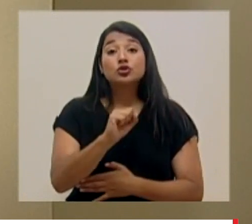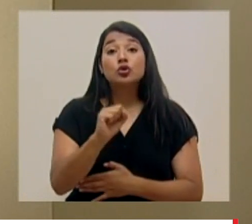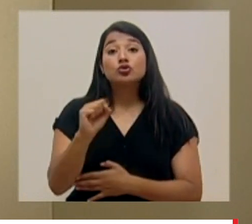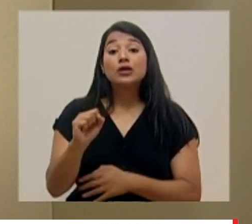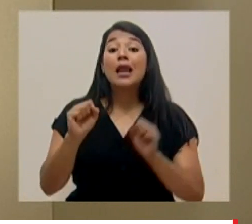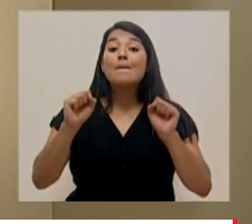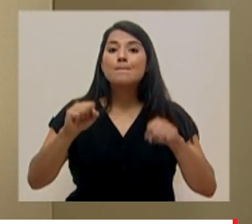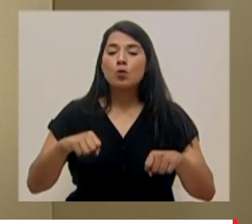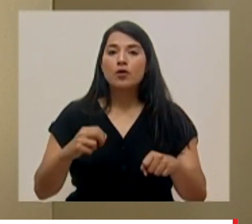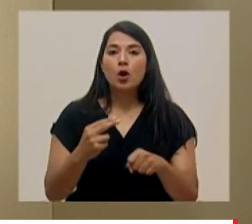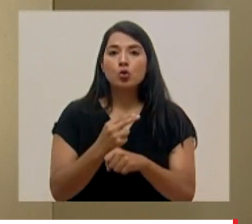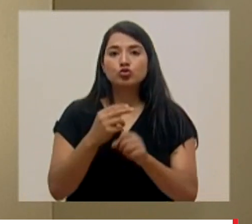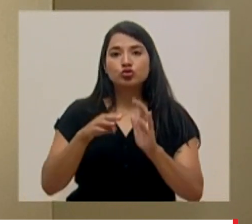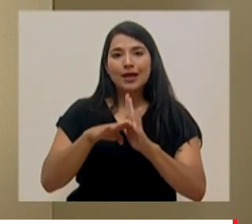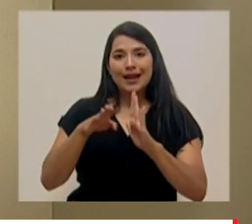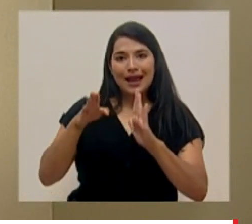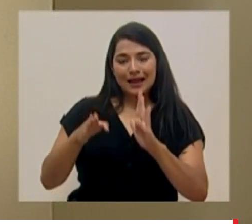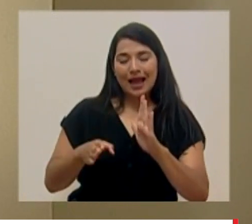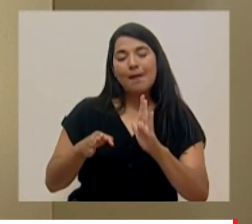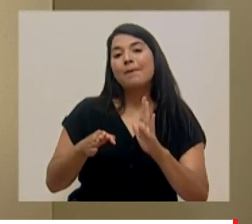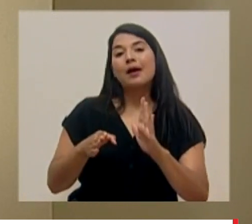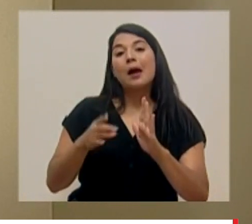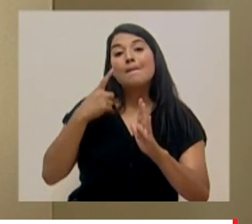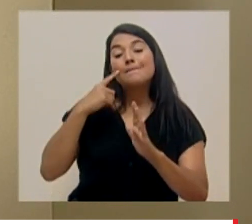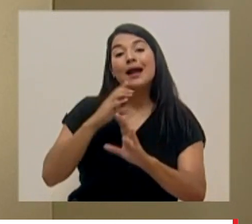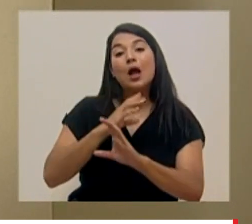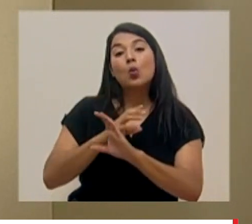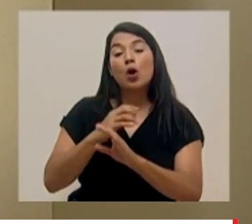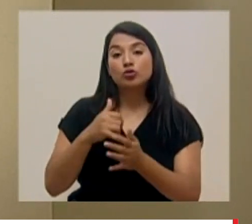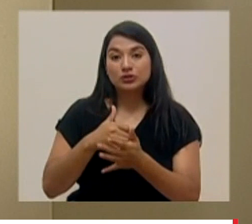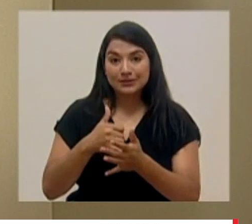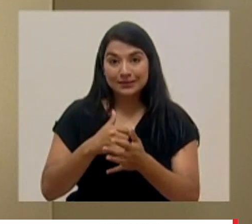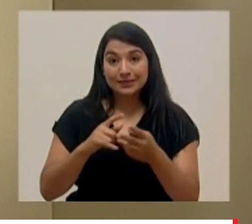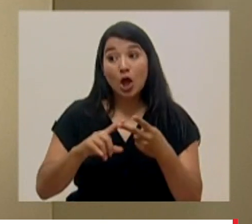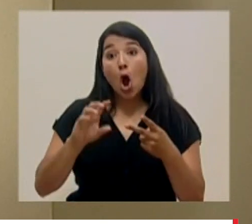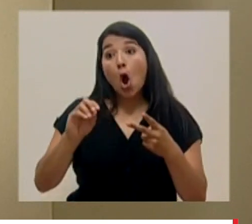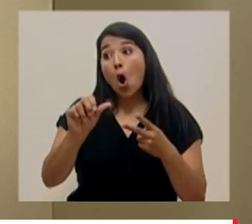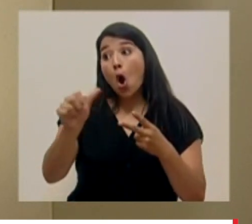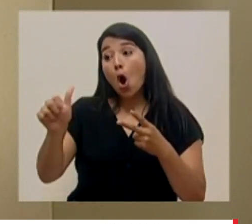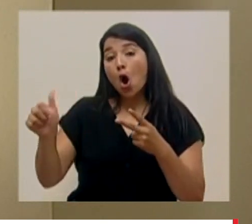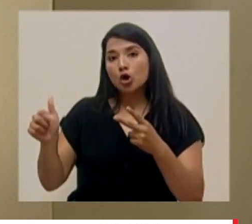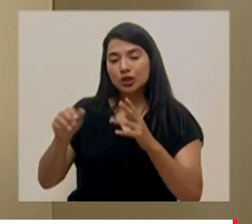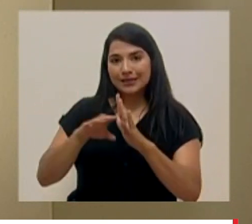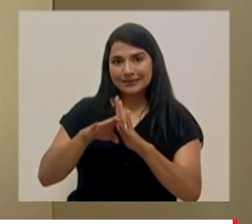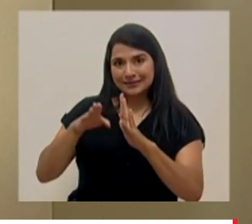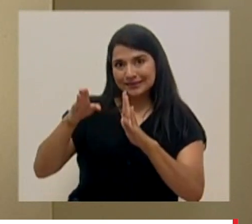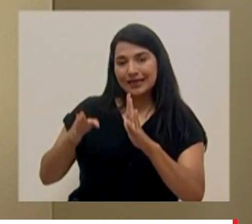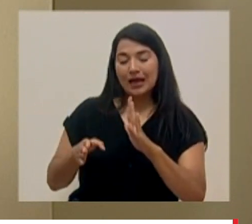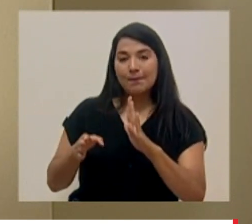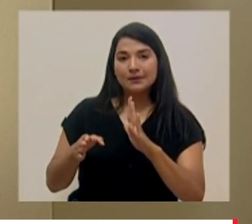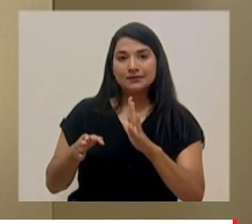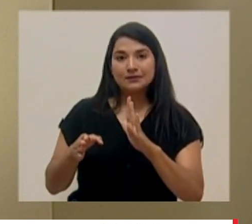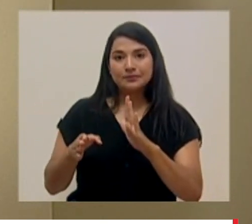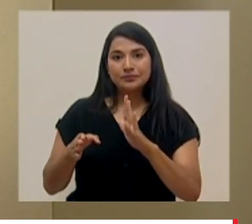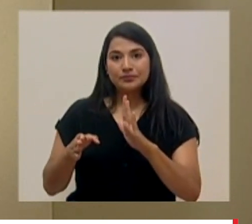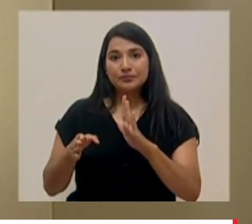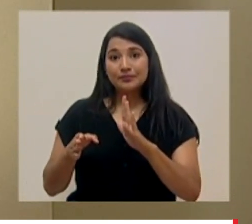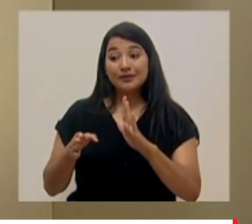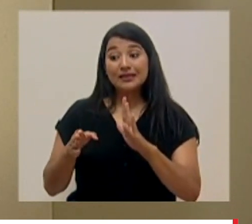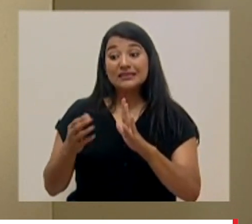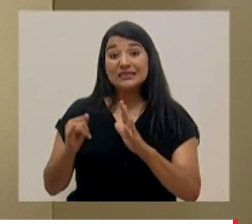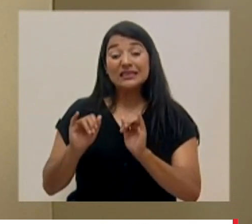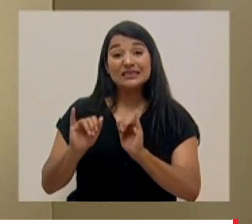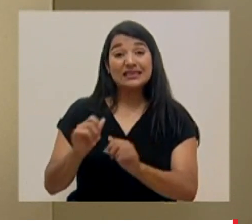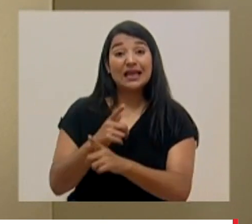de las camas de cuidados intensivos u otras camas disponibles que según la necesidad del